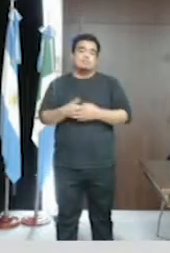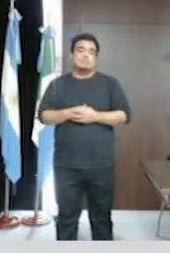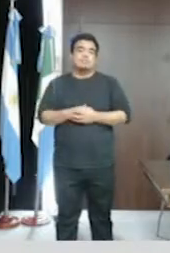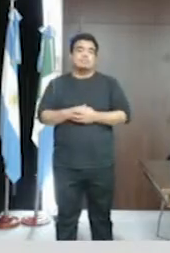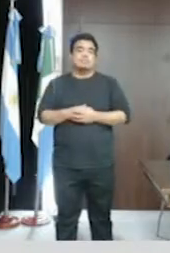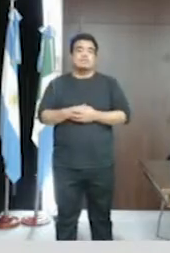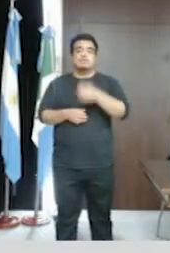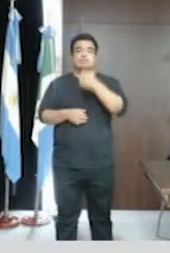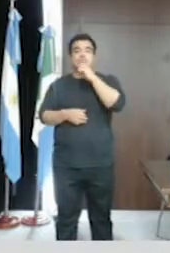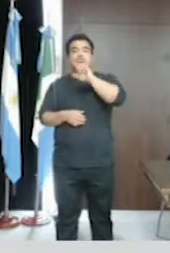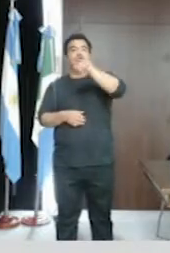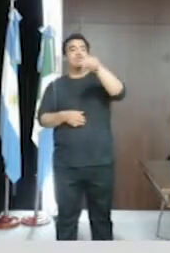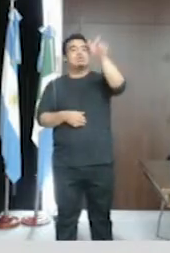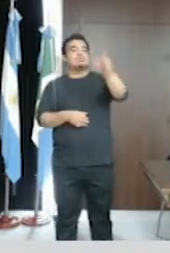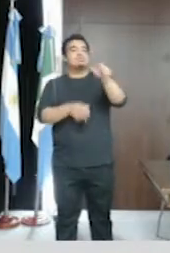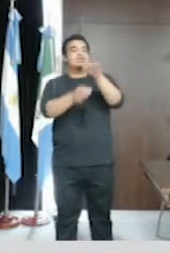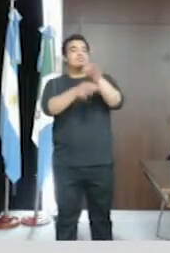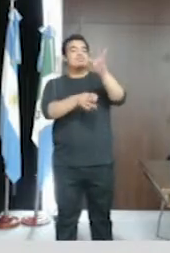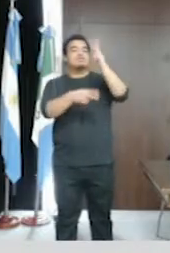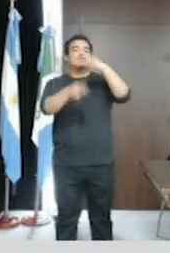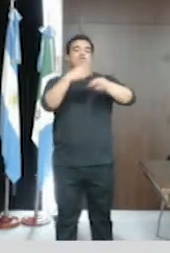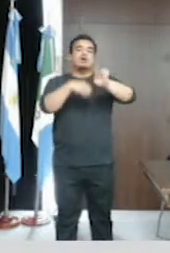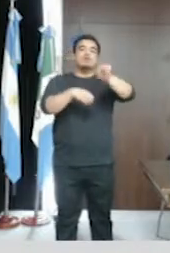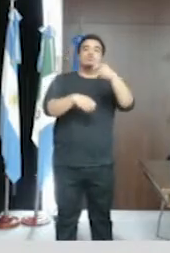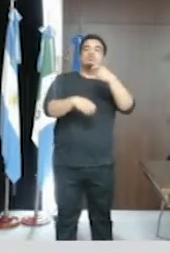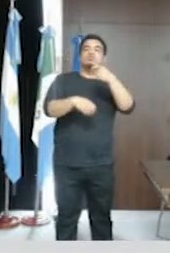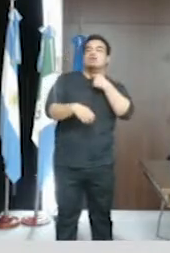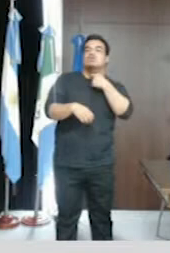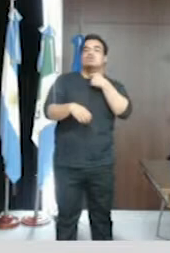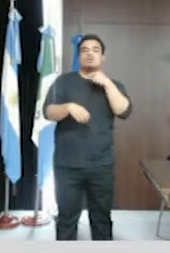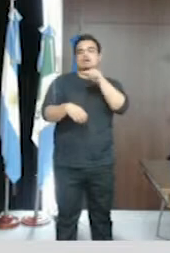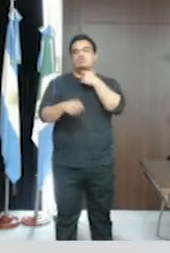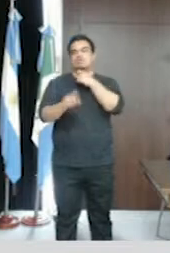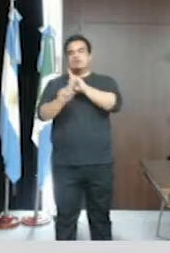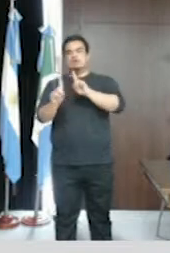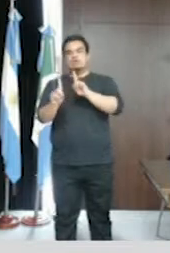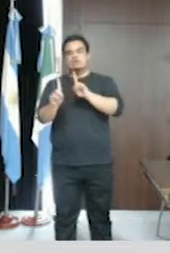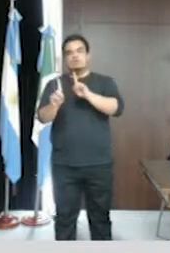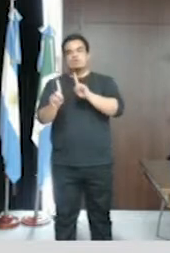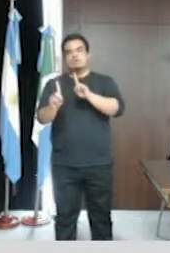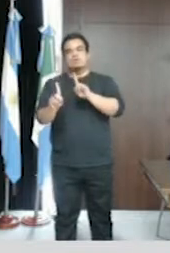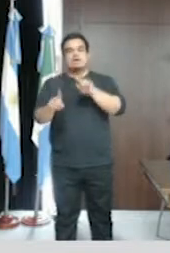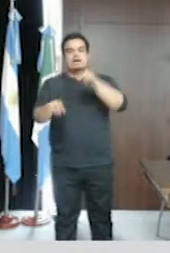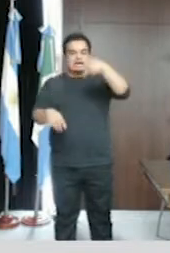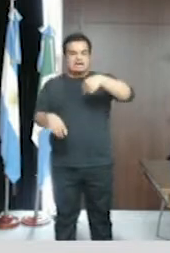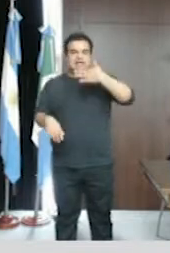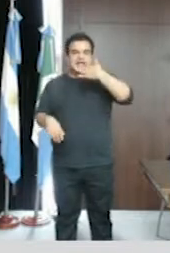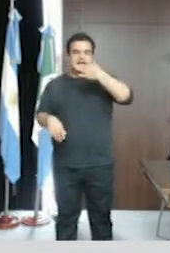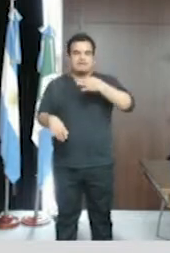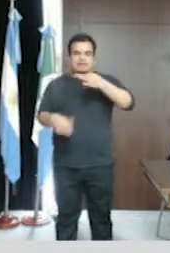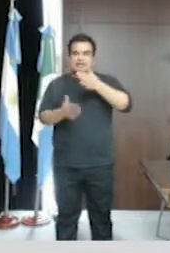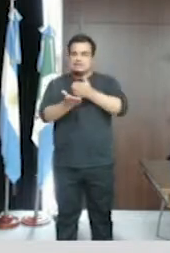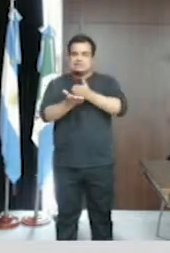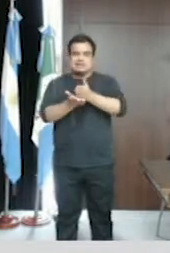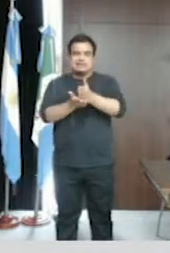Cambio de profesional, no quiero este médico, no quiero este kine, no quiero. Es que no quiero esta realidad que estoy atravesando. Y